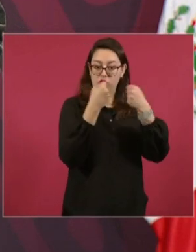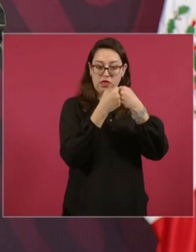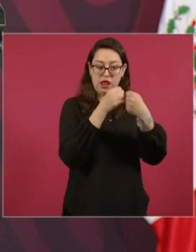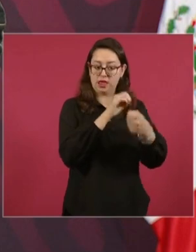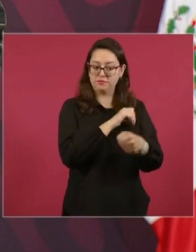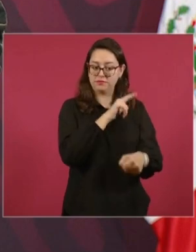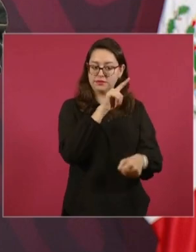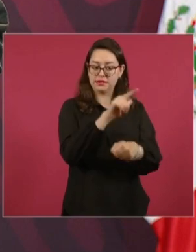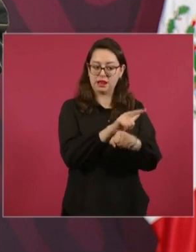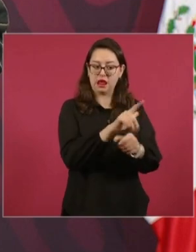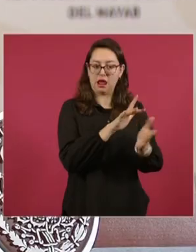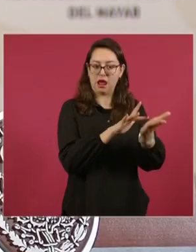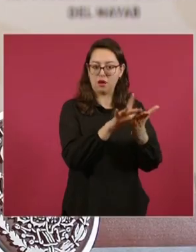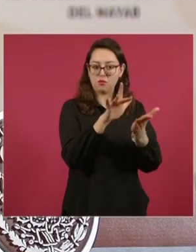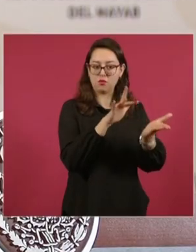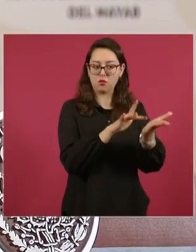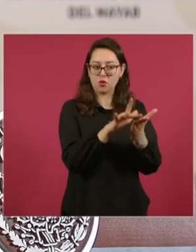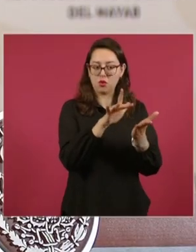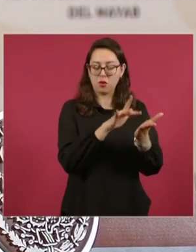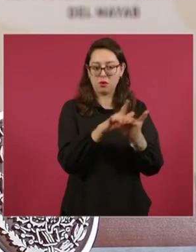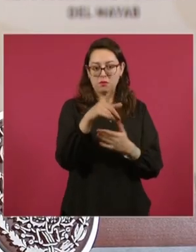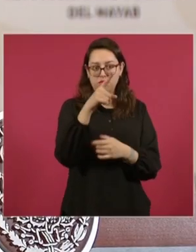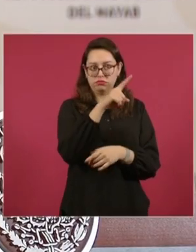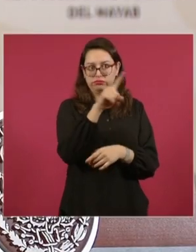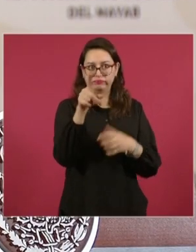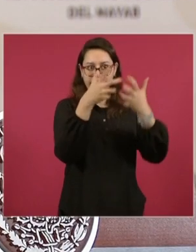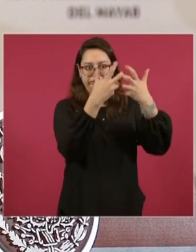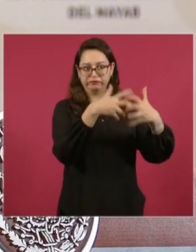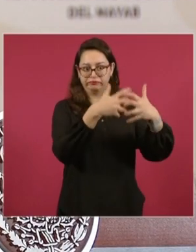de apoyo a las actividades productivas.